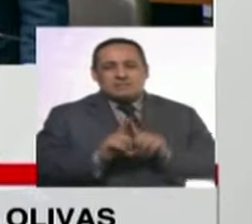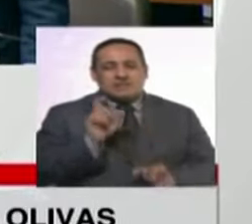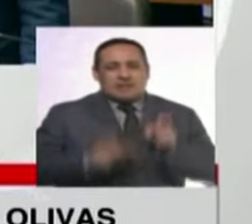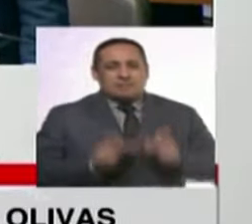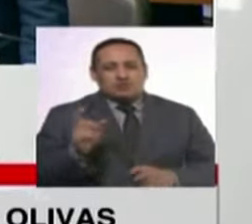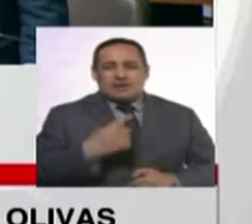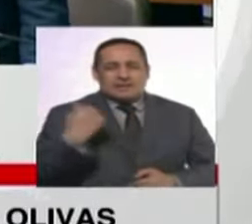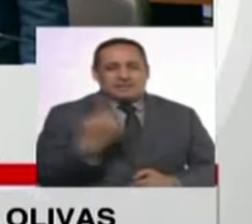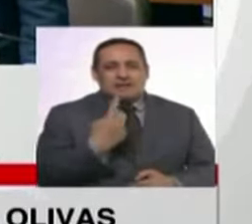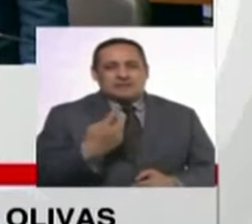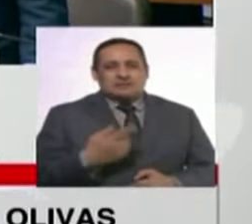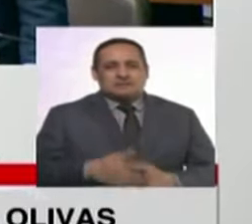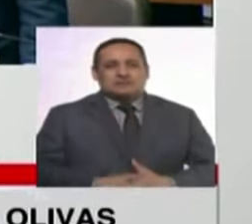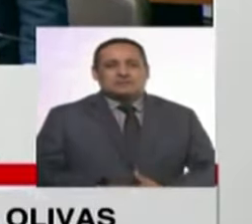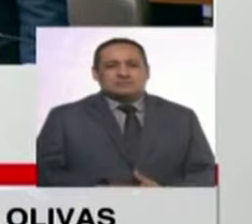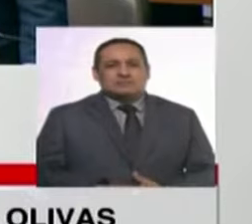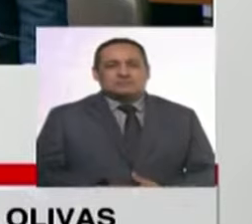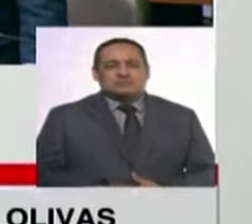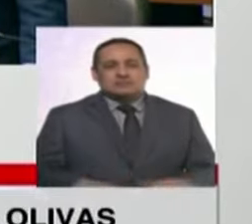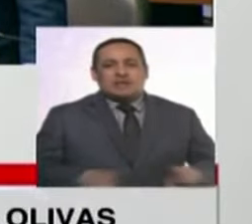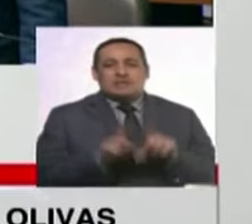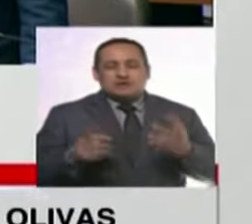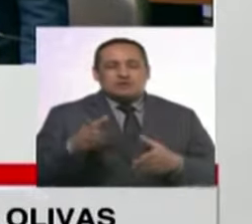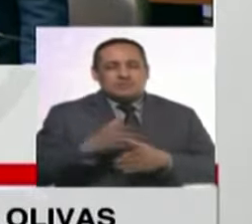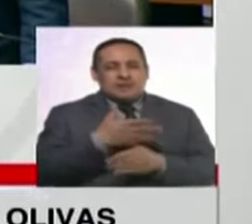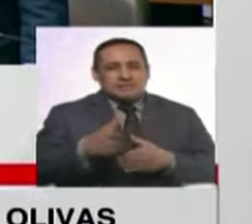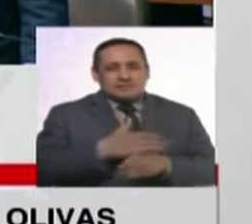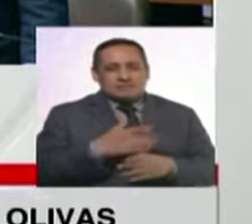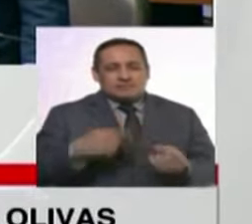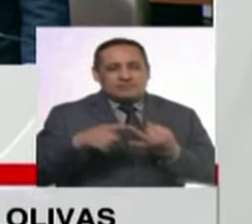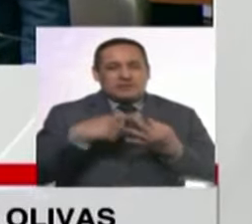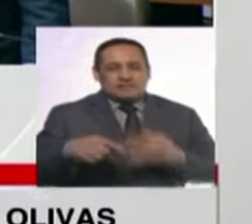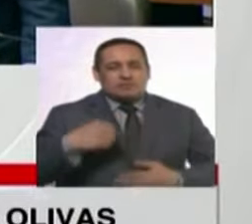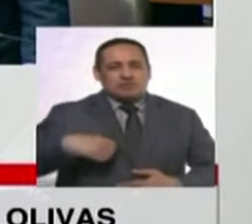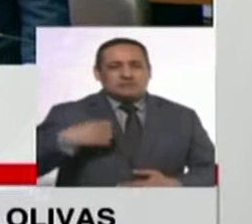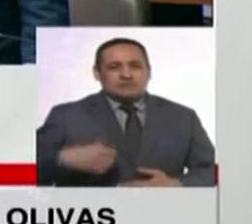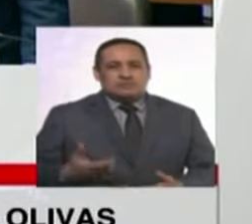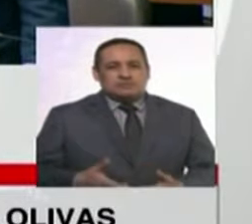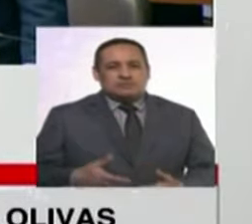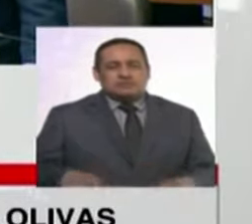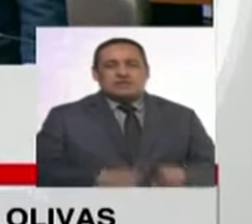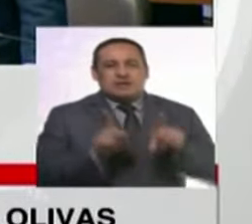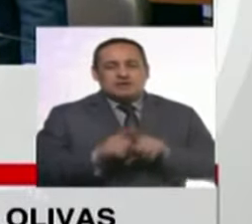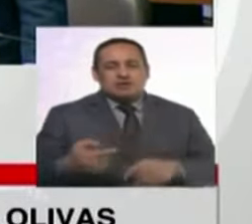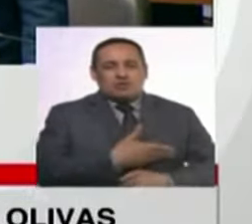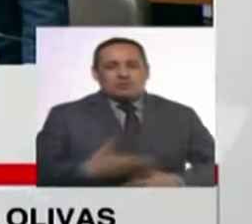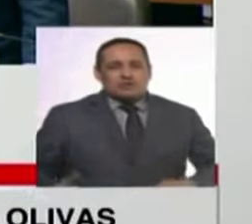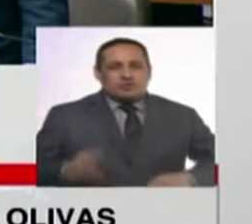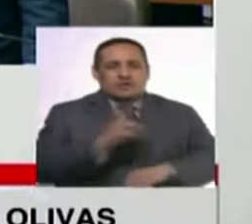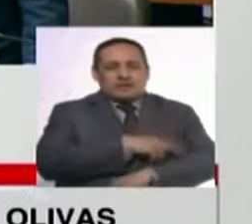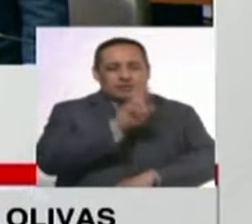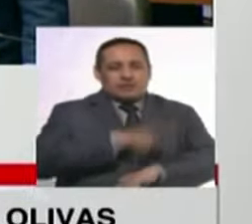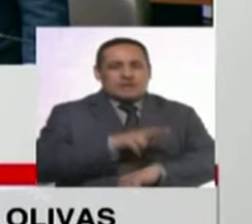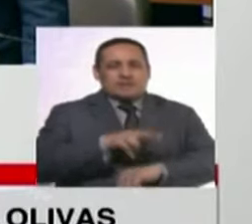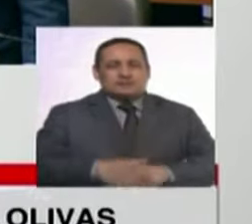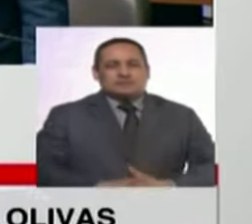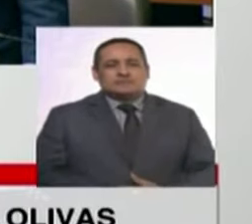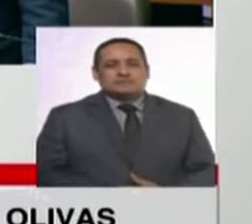ciudadanía donde participen los municipios los gobiernos regionales